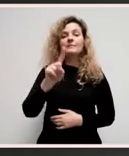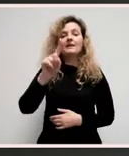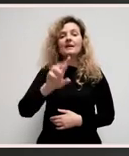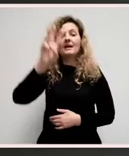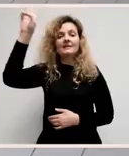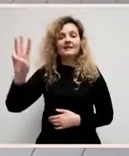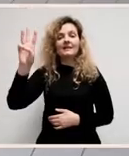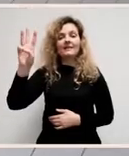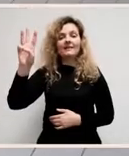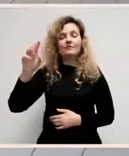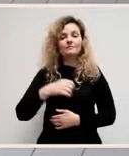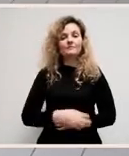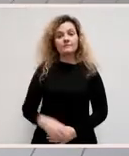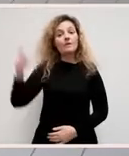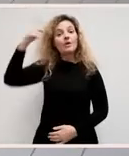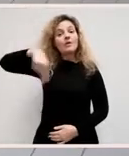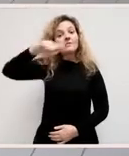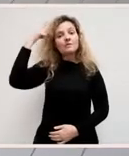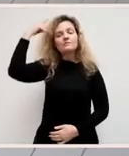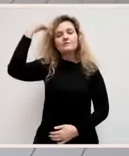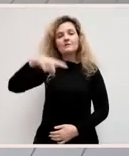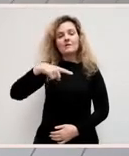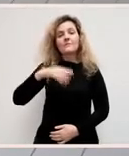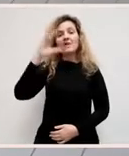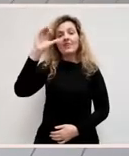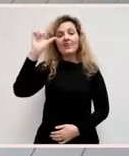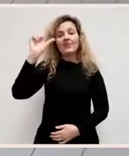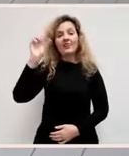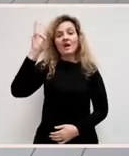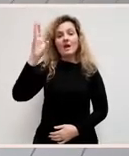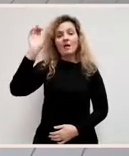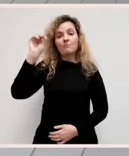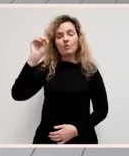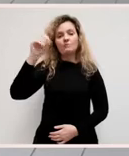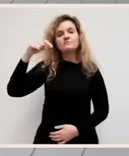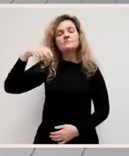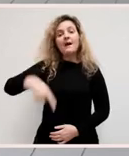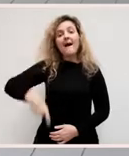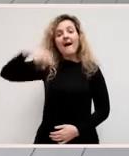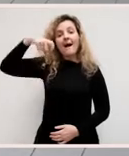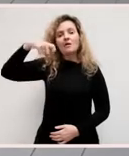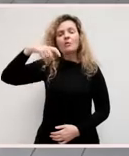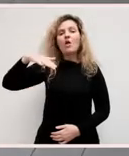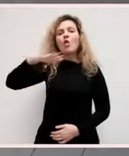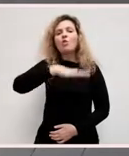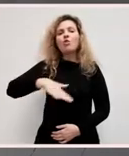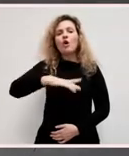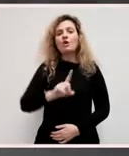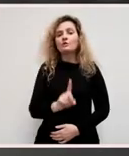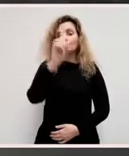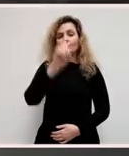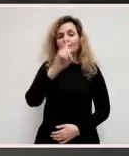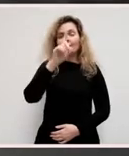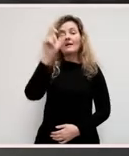bueno como saber edes o cpo en una parte de áncora que se sitúa en la zona superior aquino centro estaría situada